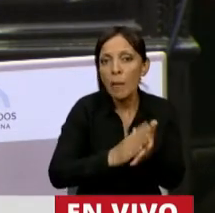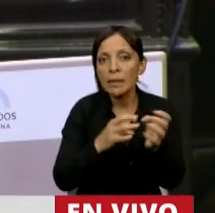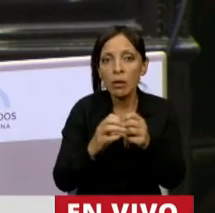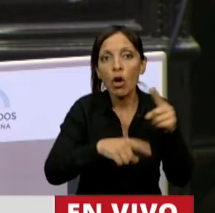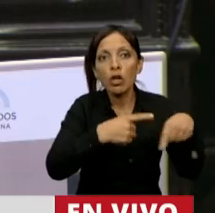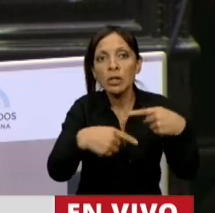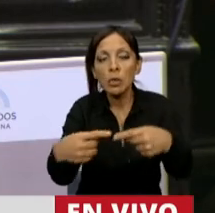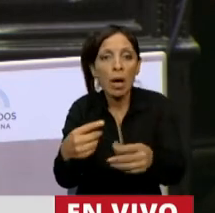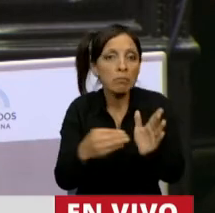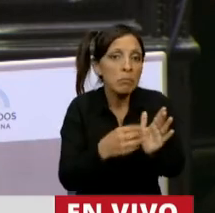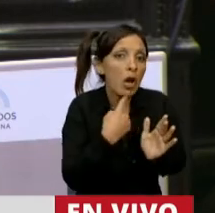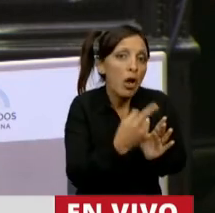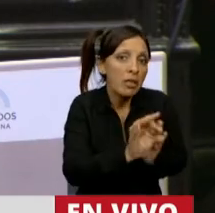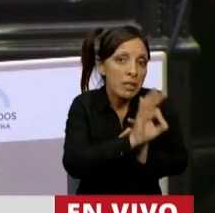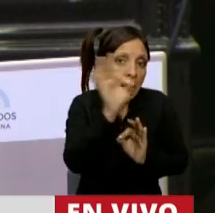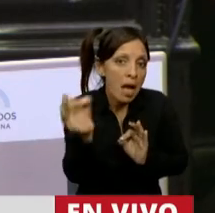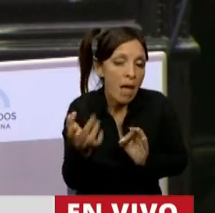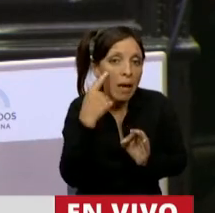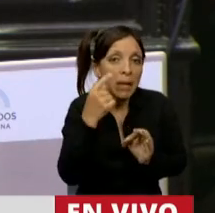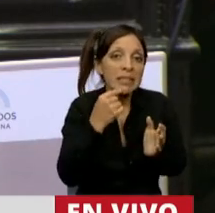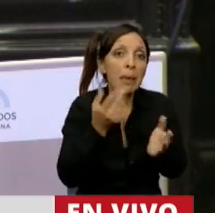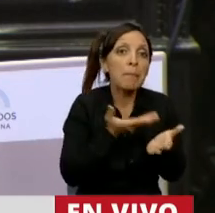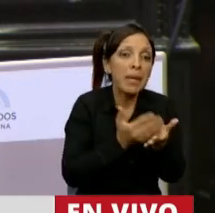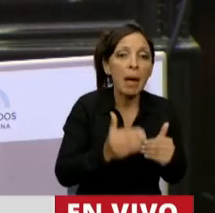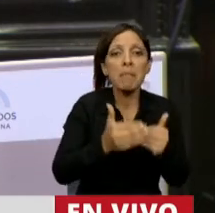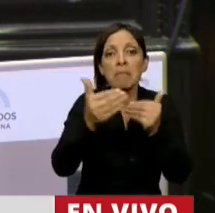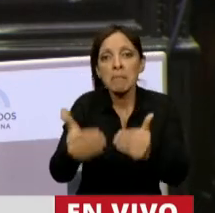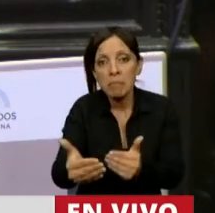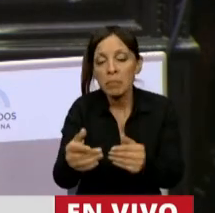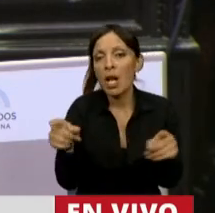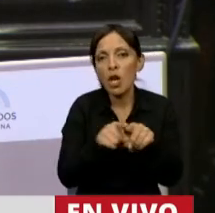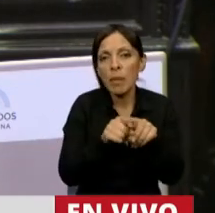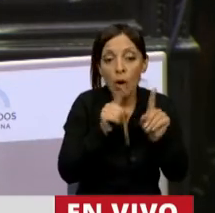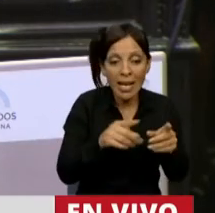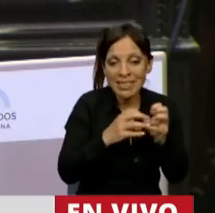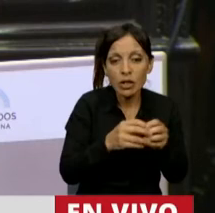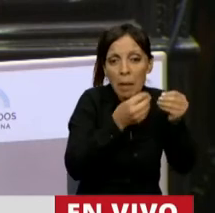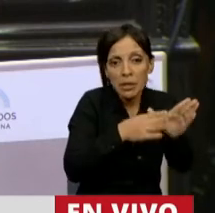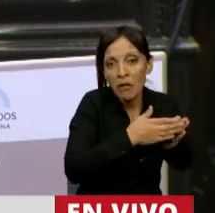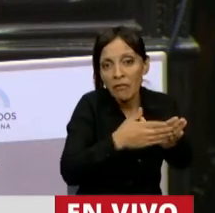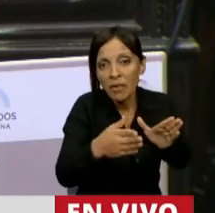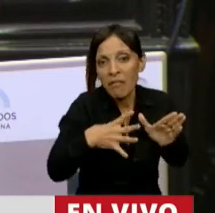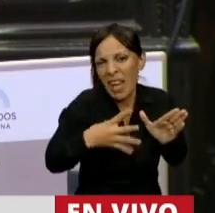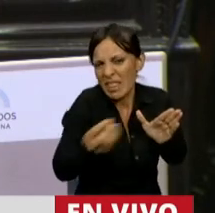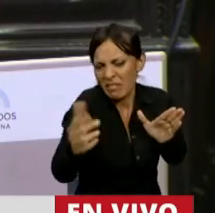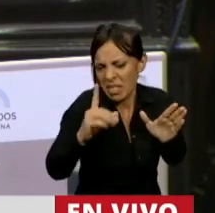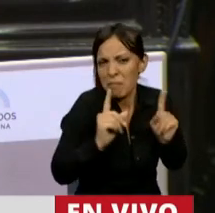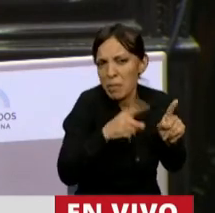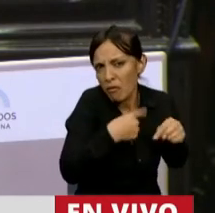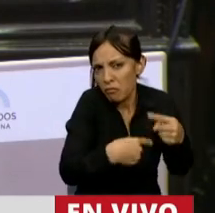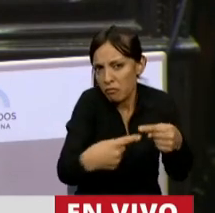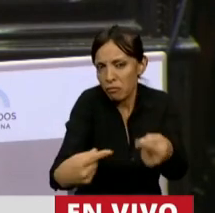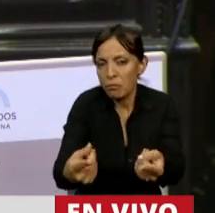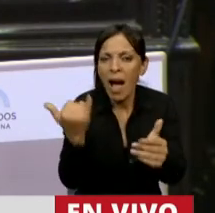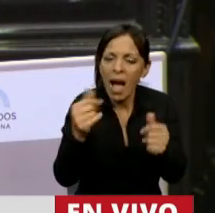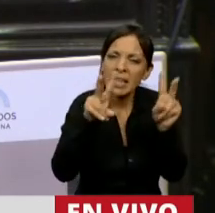da continuidad por el pedido de prórroga de ordinaria. Estamos en la misma sesión, tenemos el mismo protocolo en funcionamiento y tenemos